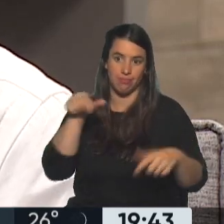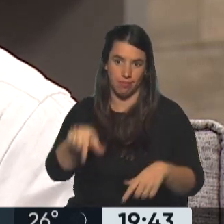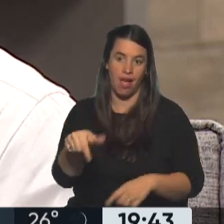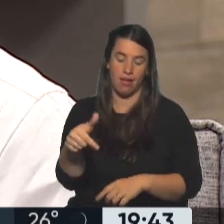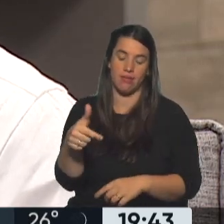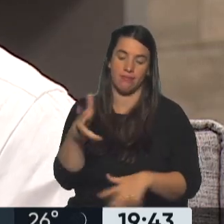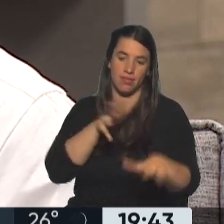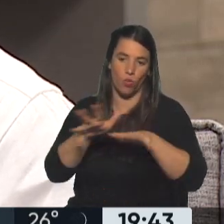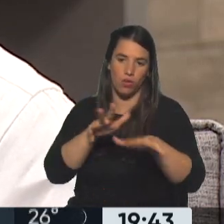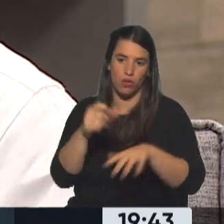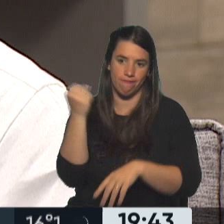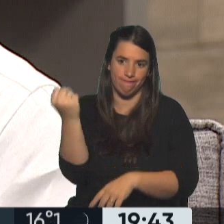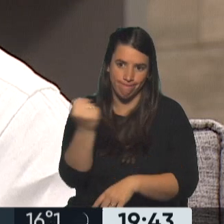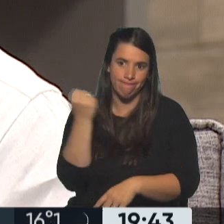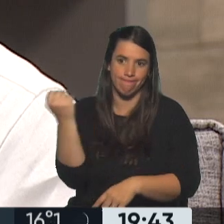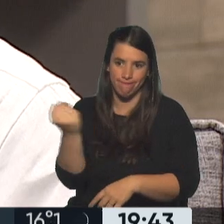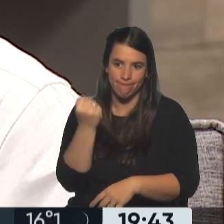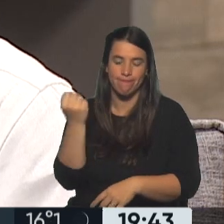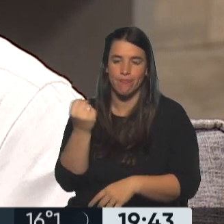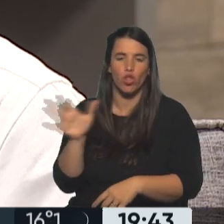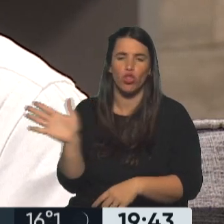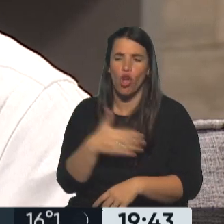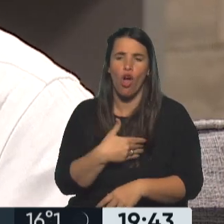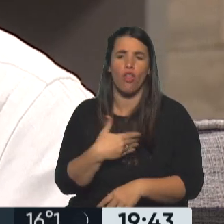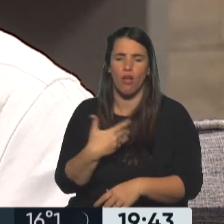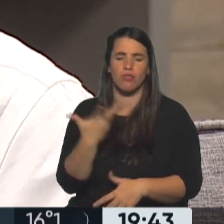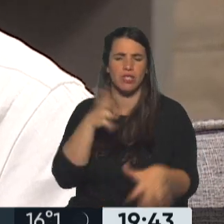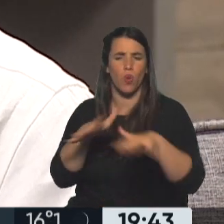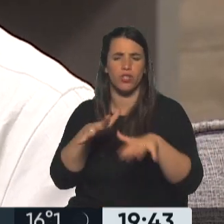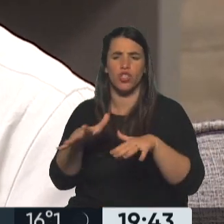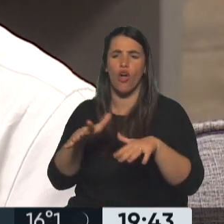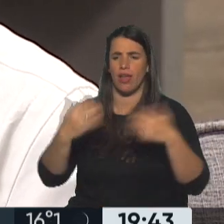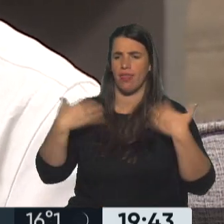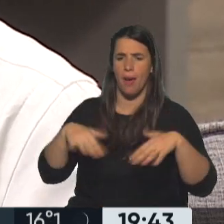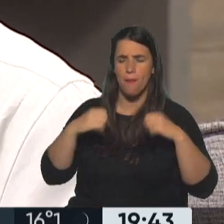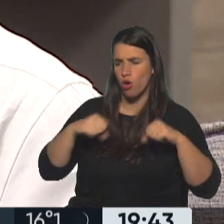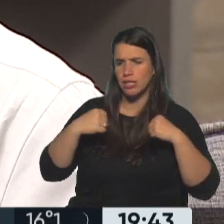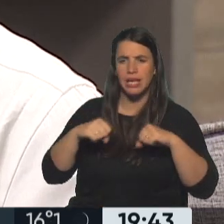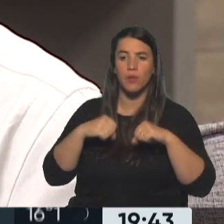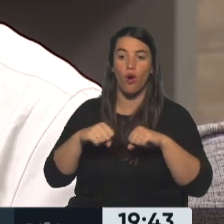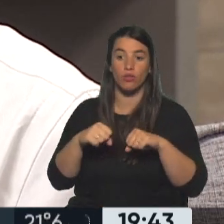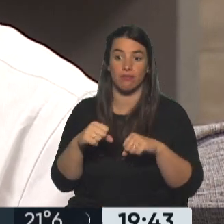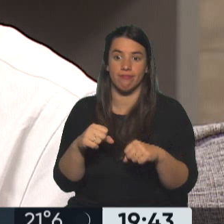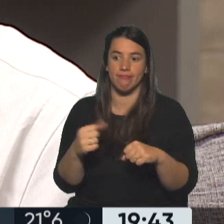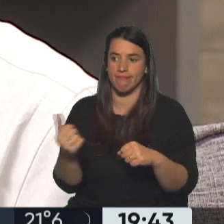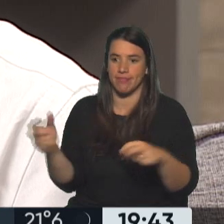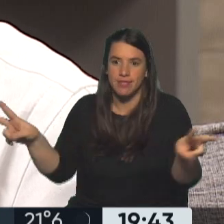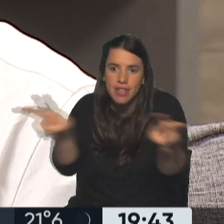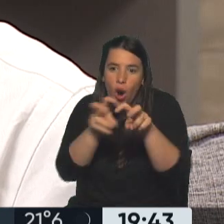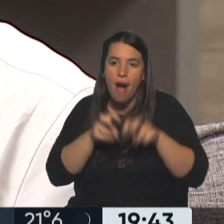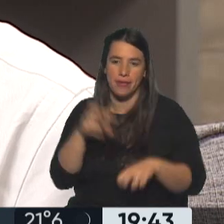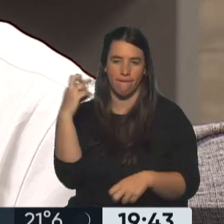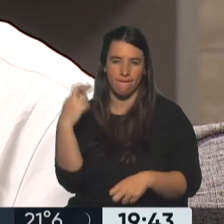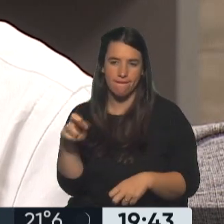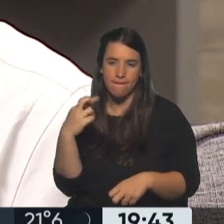deportivos generan mucho Divisas y es justamente lo que el país está necesitando entonces